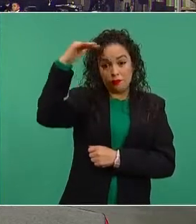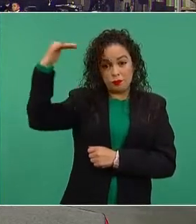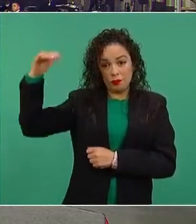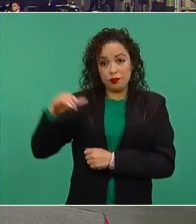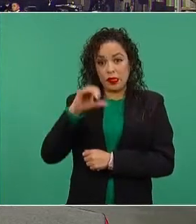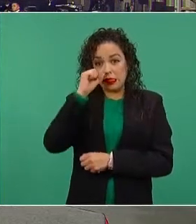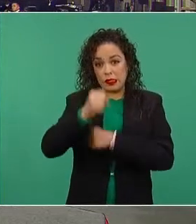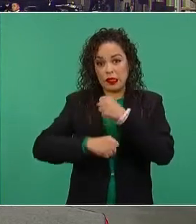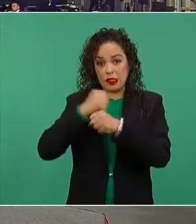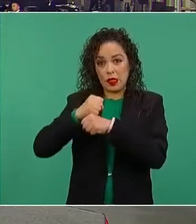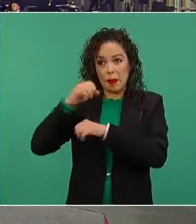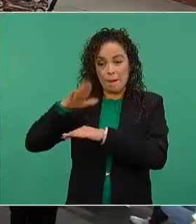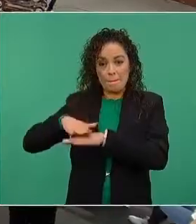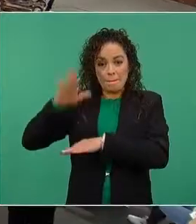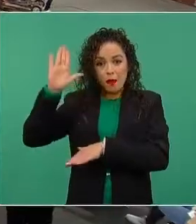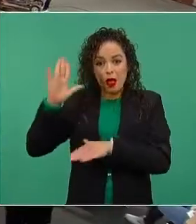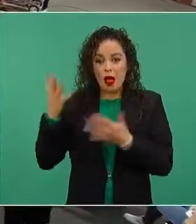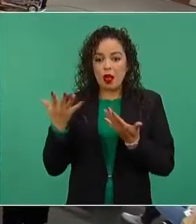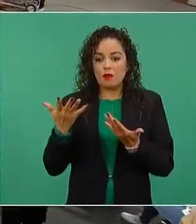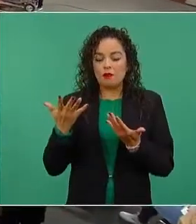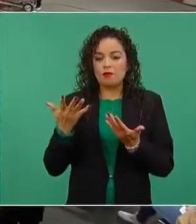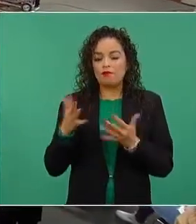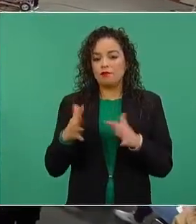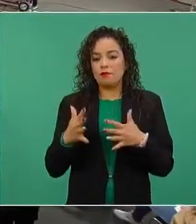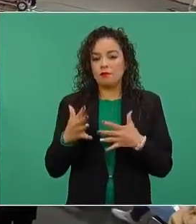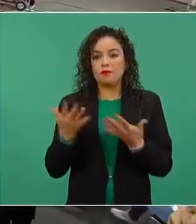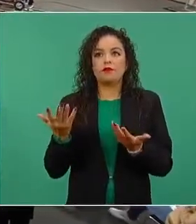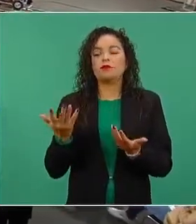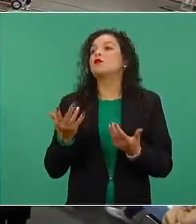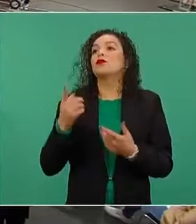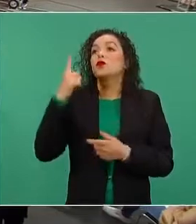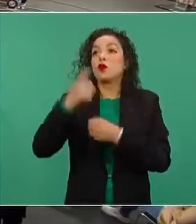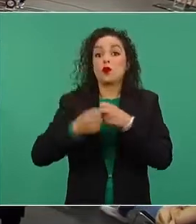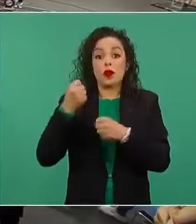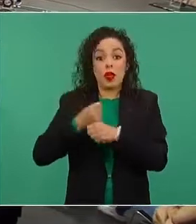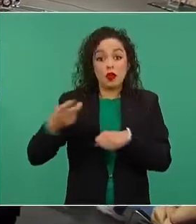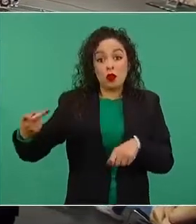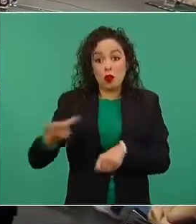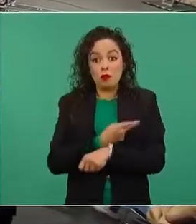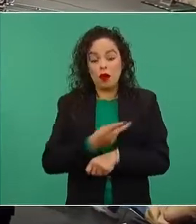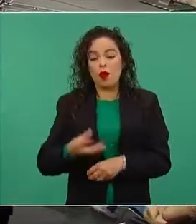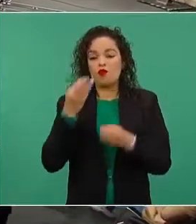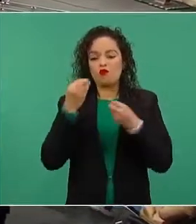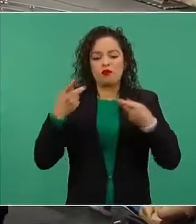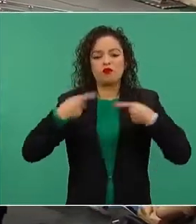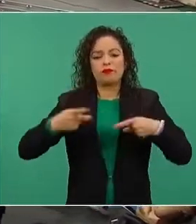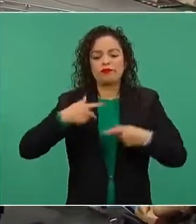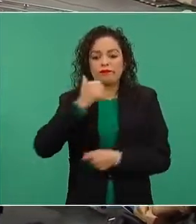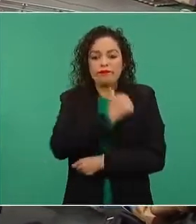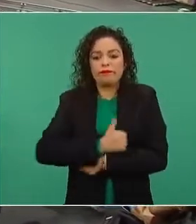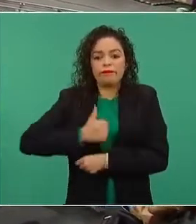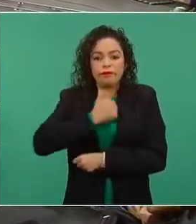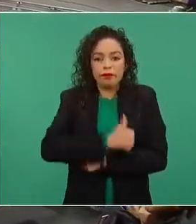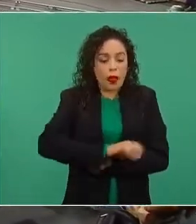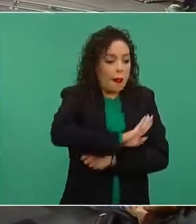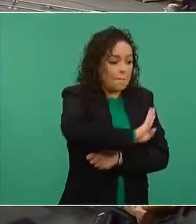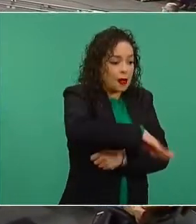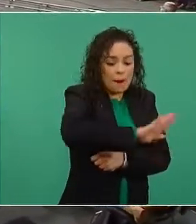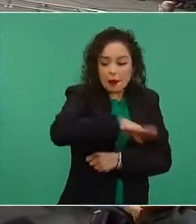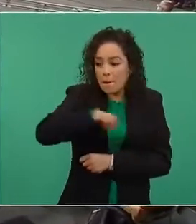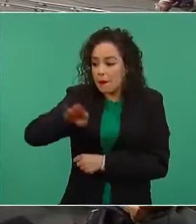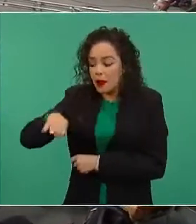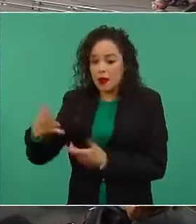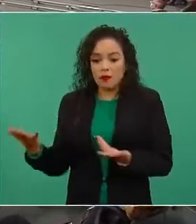más fluctúa. El año pasado, desgraciadamente, muchos perdieron la batalla contra el COVID, se redujo a algunas